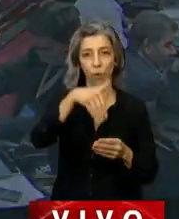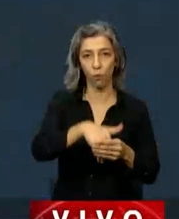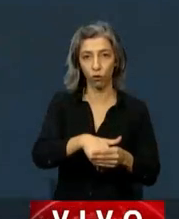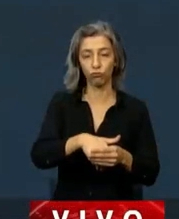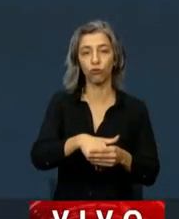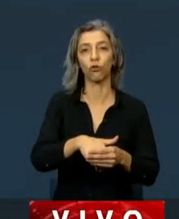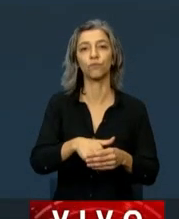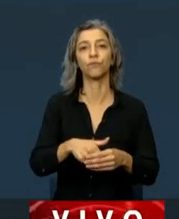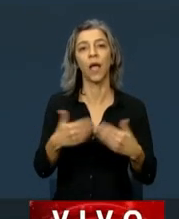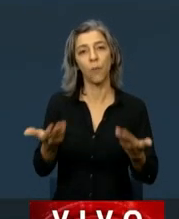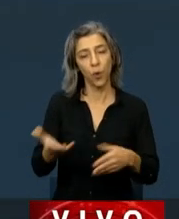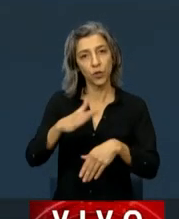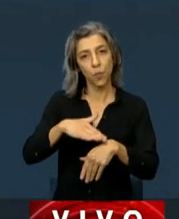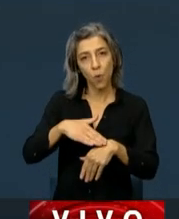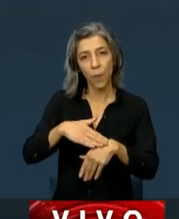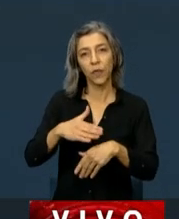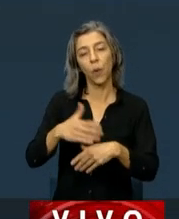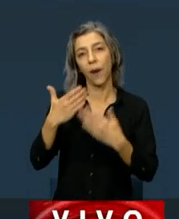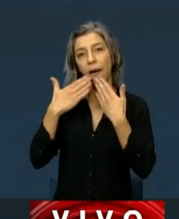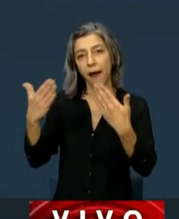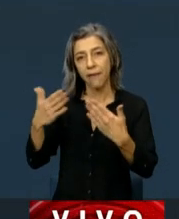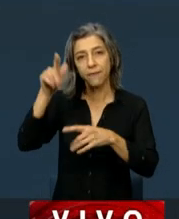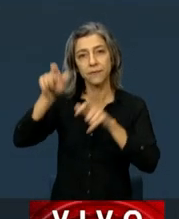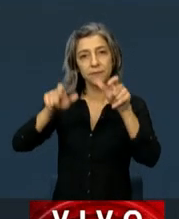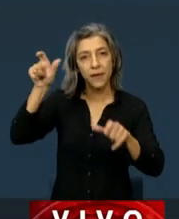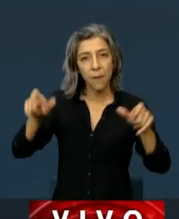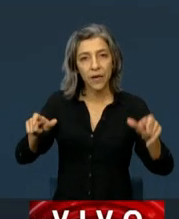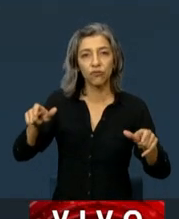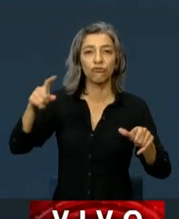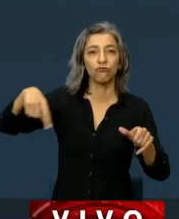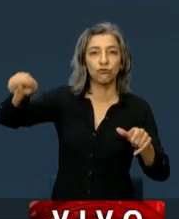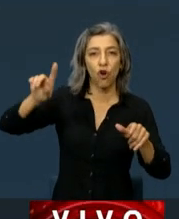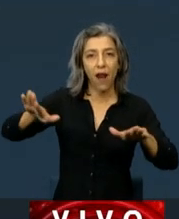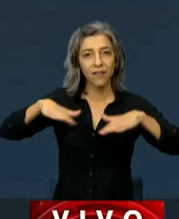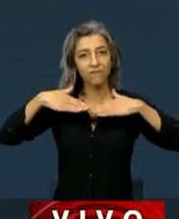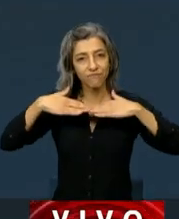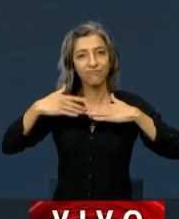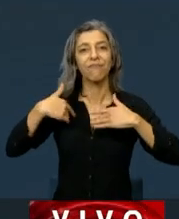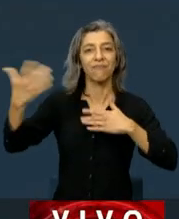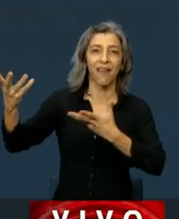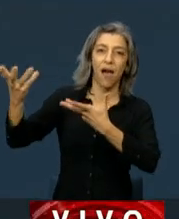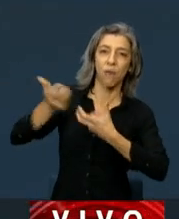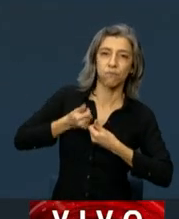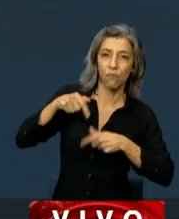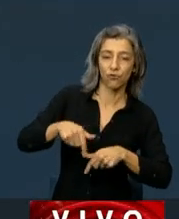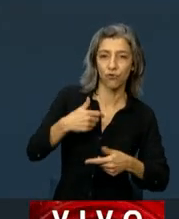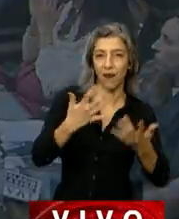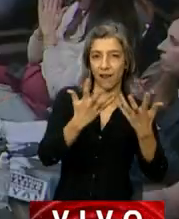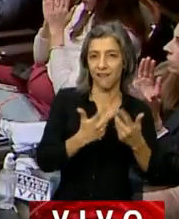todos, a todas las personas, todos y todas las personas que vinieron a acompañarnos en el tratamiento de la ley.